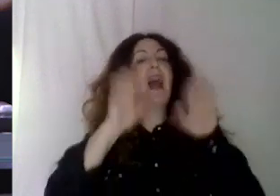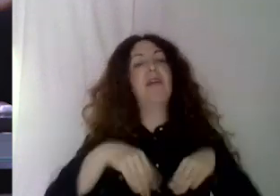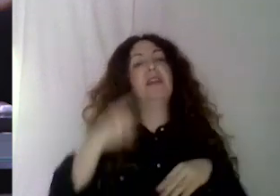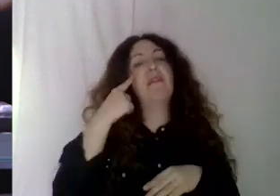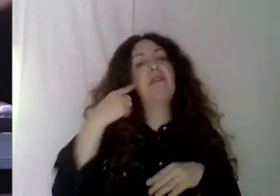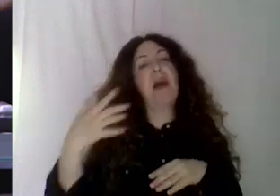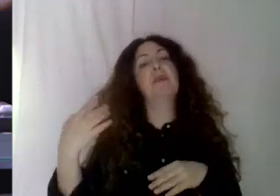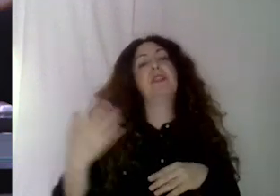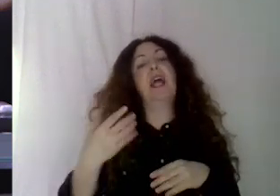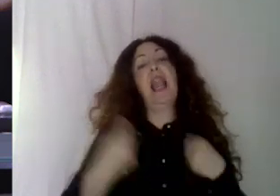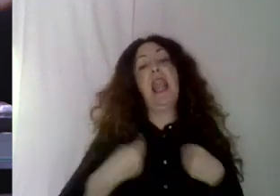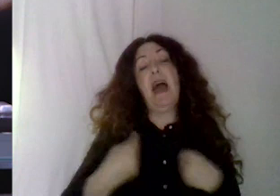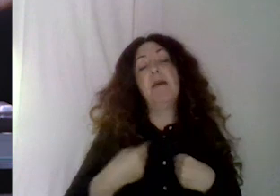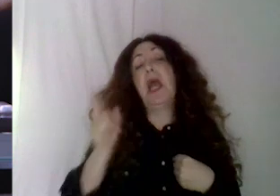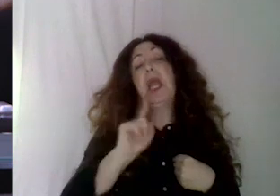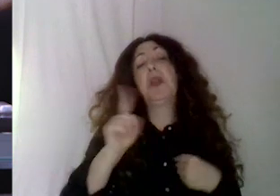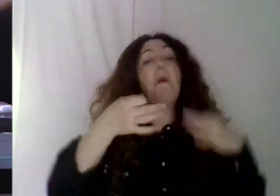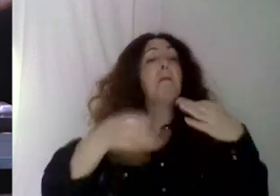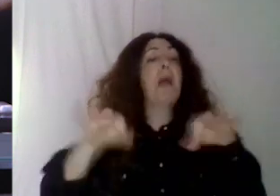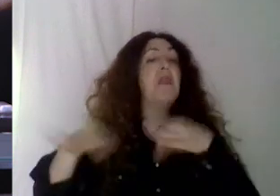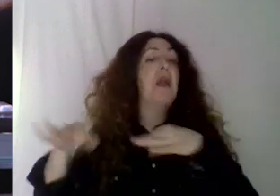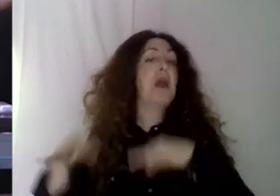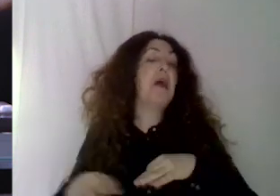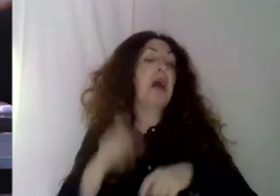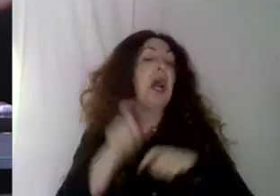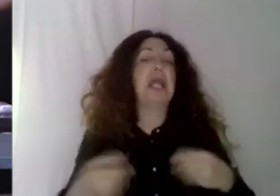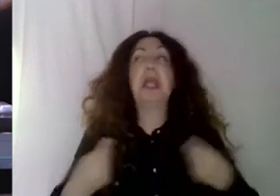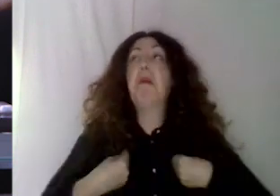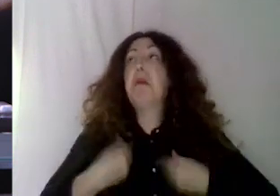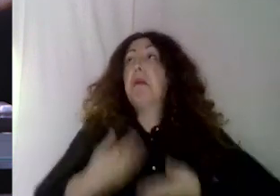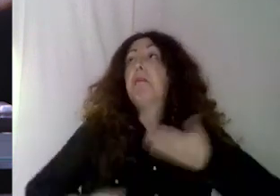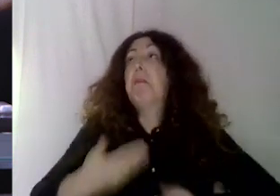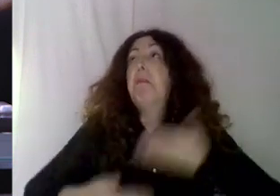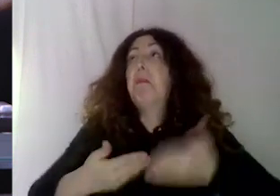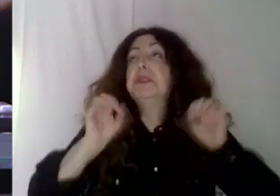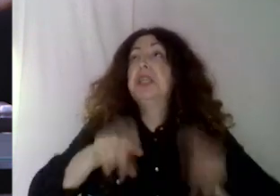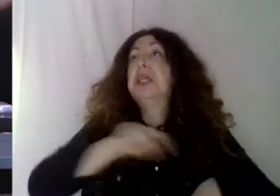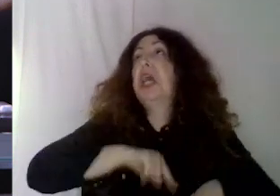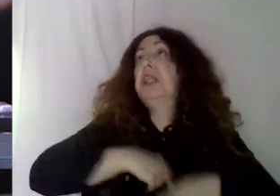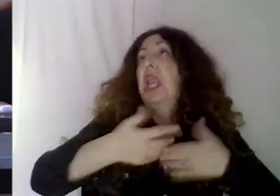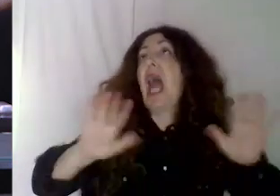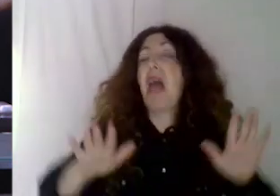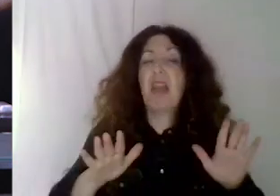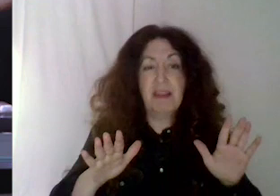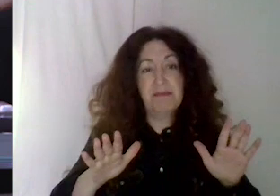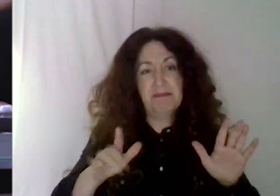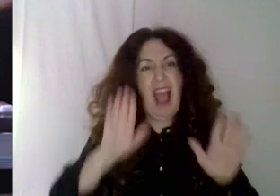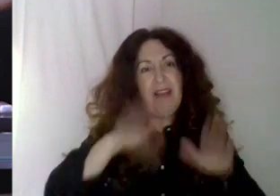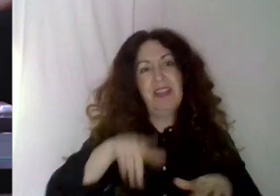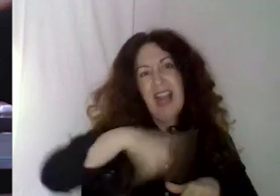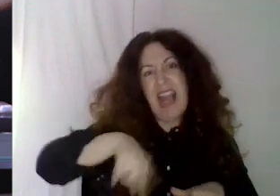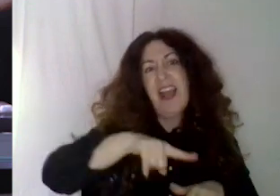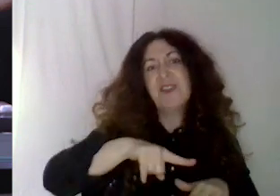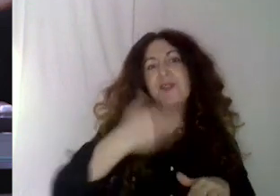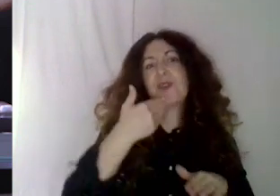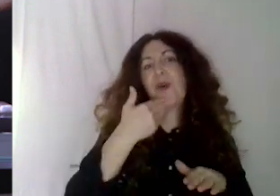de Brodillard o la bipolaridad, o llamémoslo, los niños bipolares, pues suelen ser también los más especiales de la clase. Y la